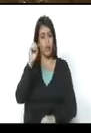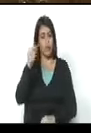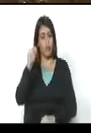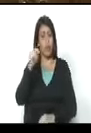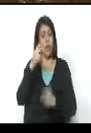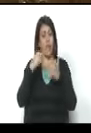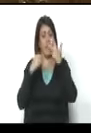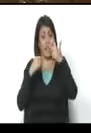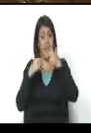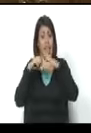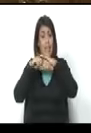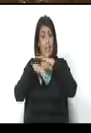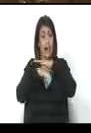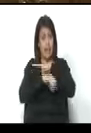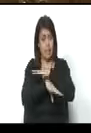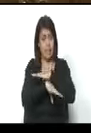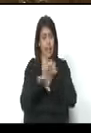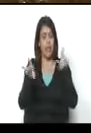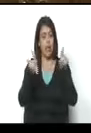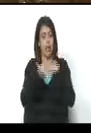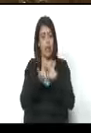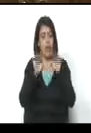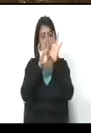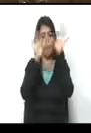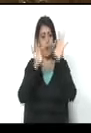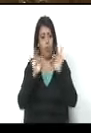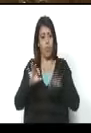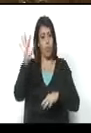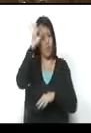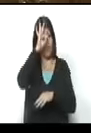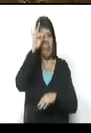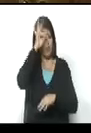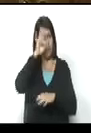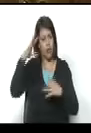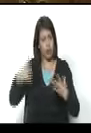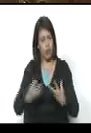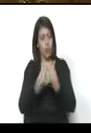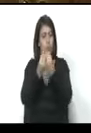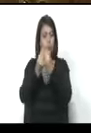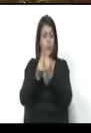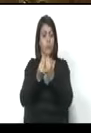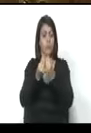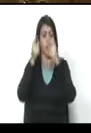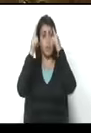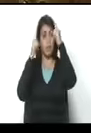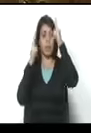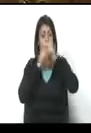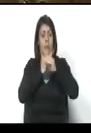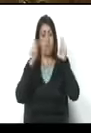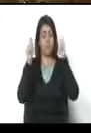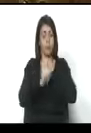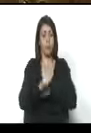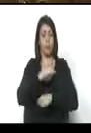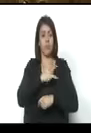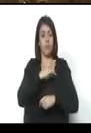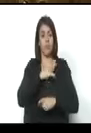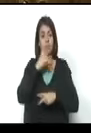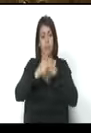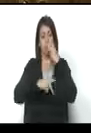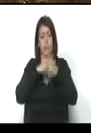tres raíces y el planteamiento del modelo filosófico. Chávez también transformó el sentido